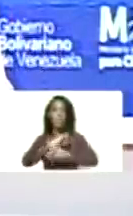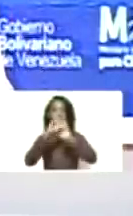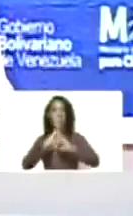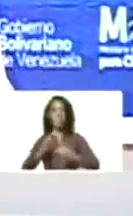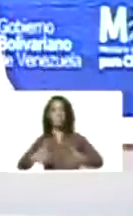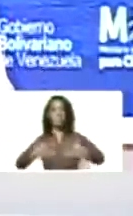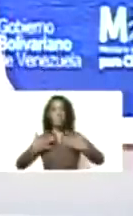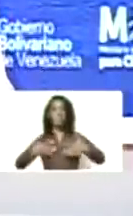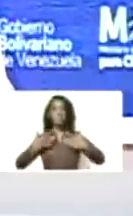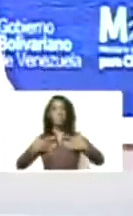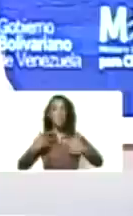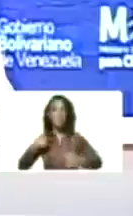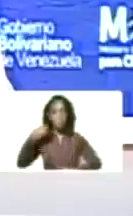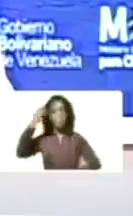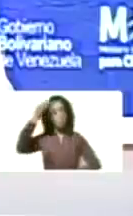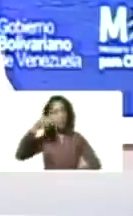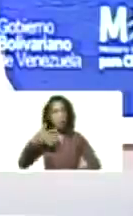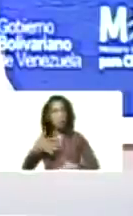que